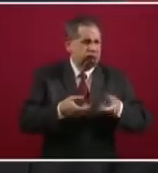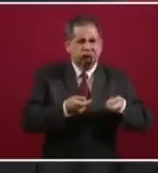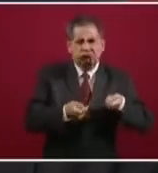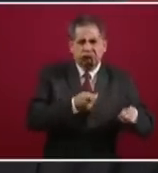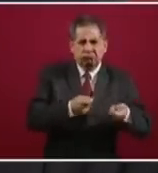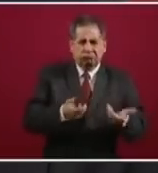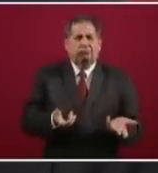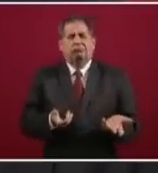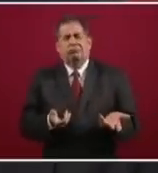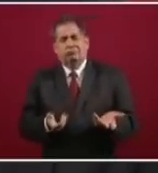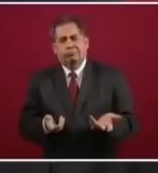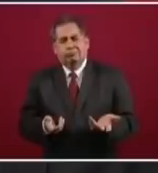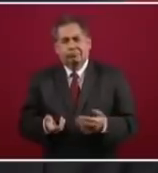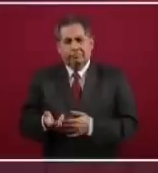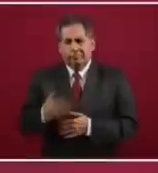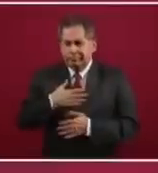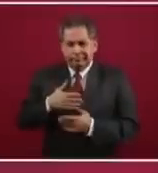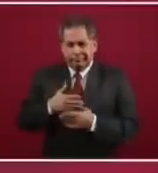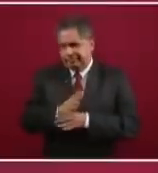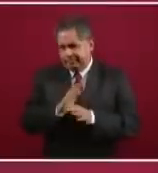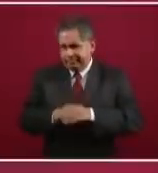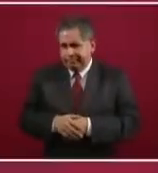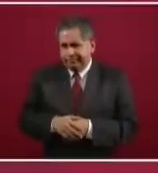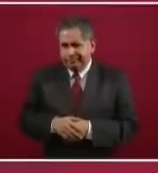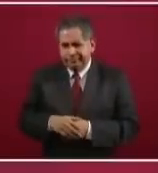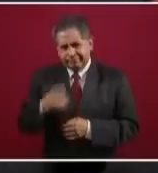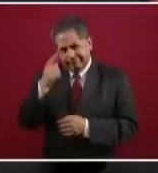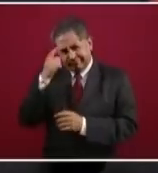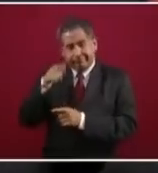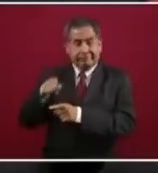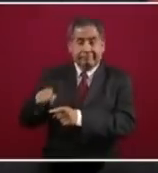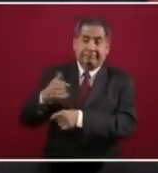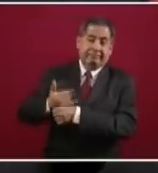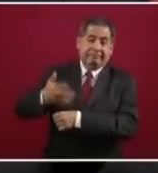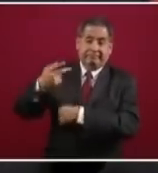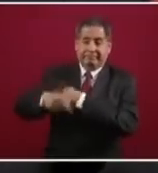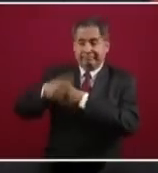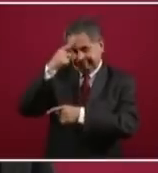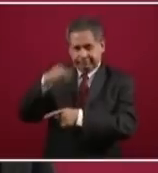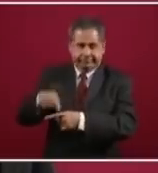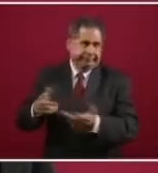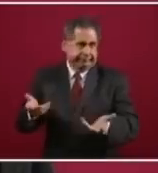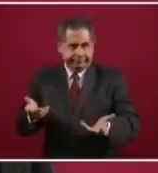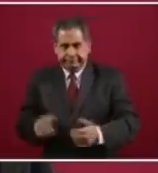¿cómo no iba yo a meter si era un peligro para México?